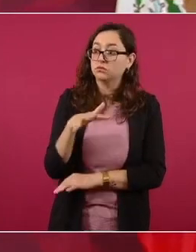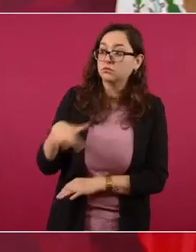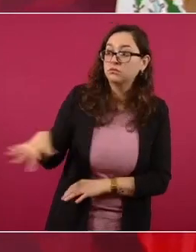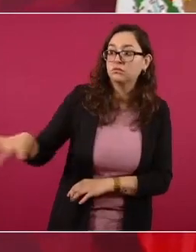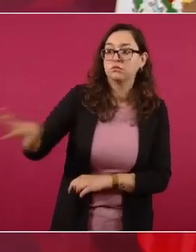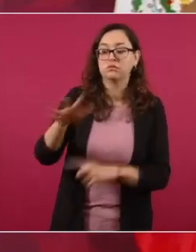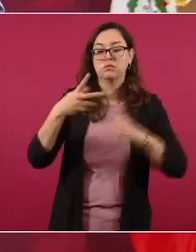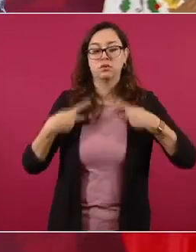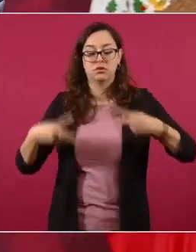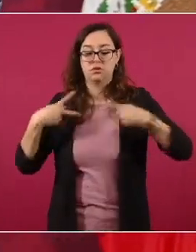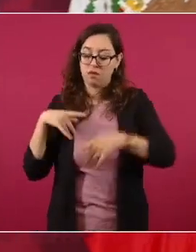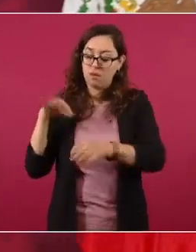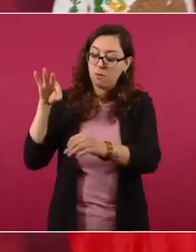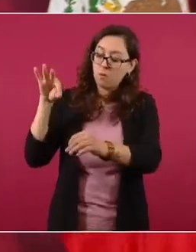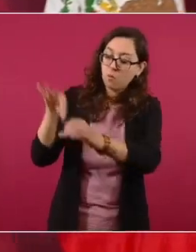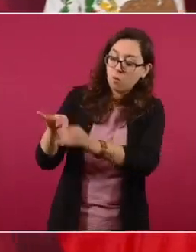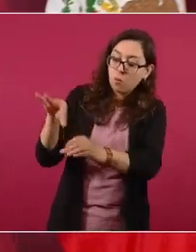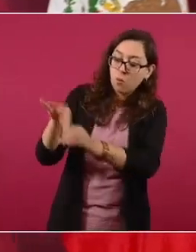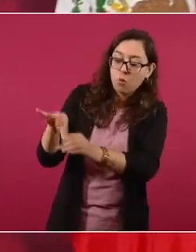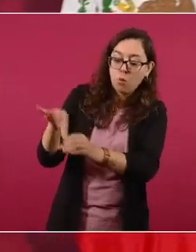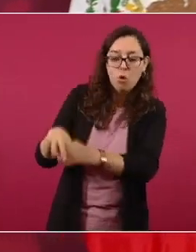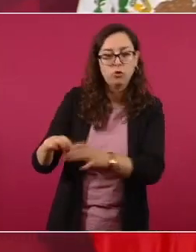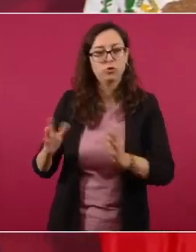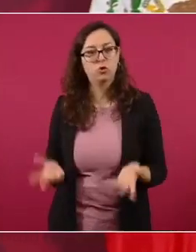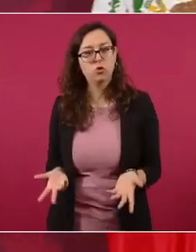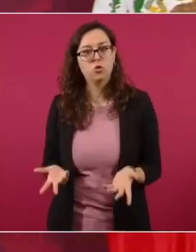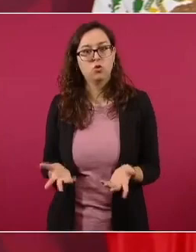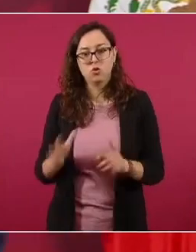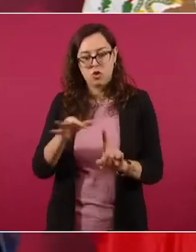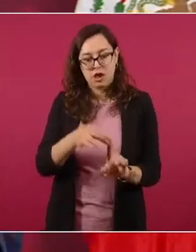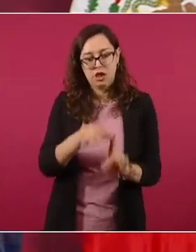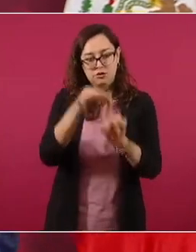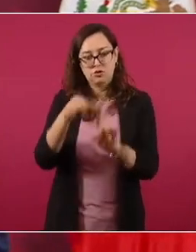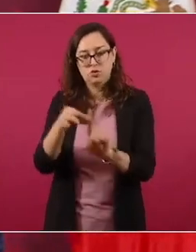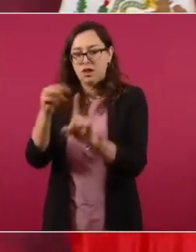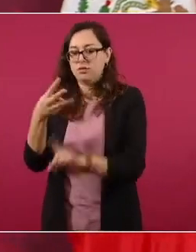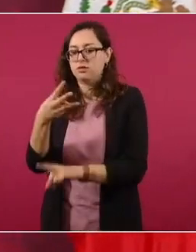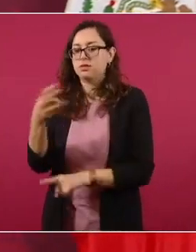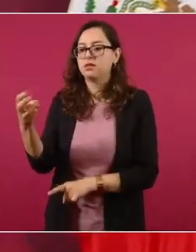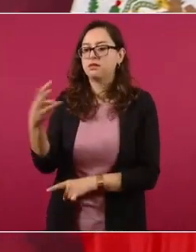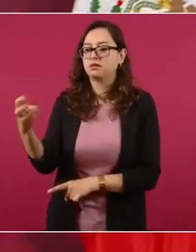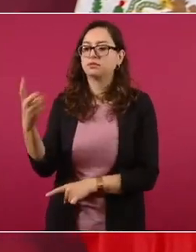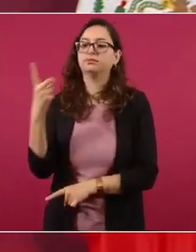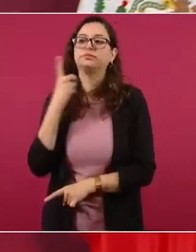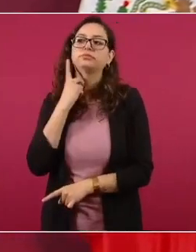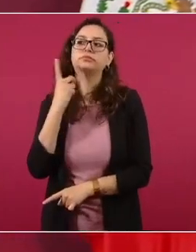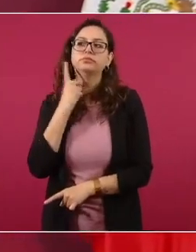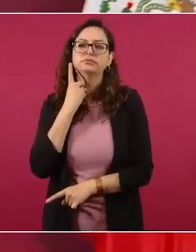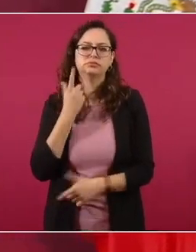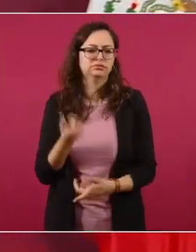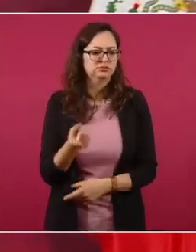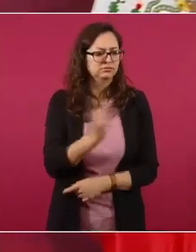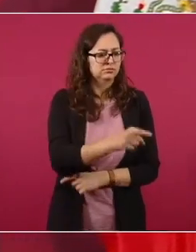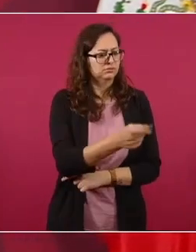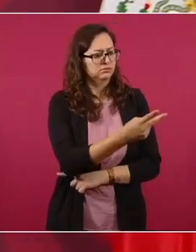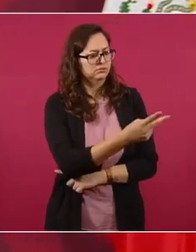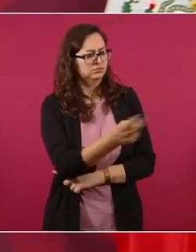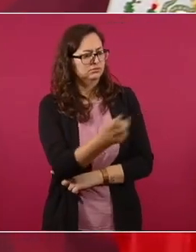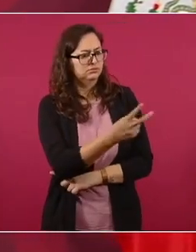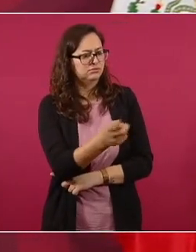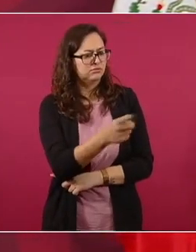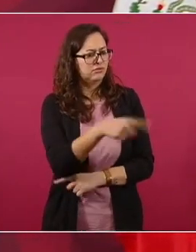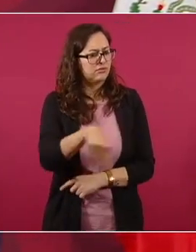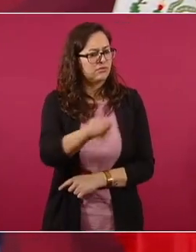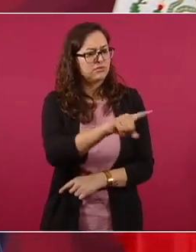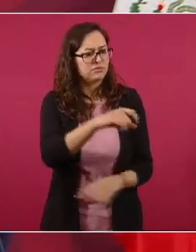no el achichincle del dirigente del partido o el familiar